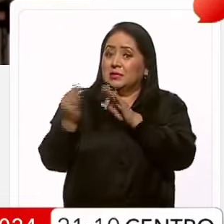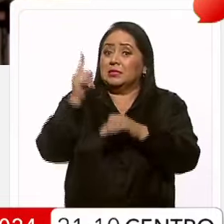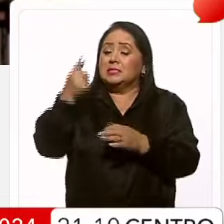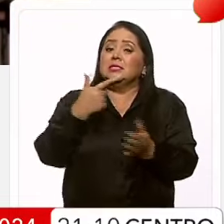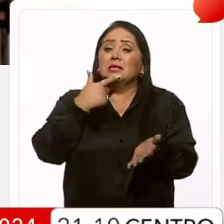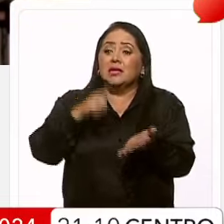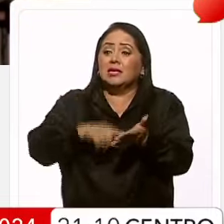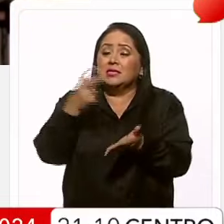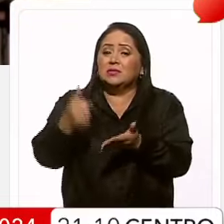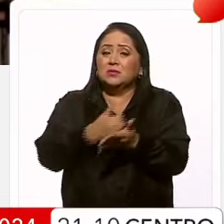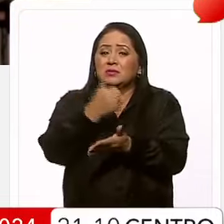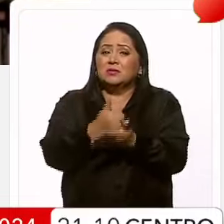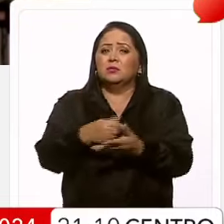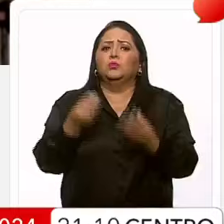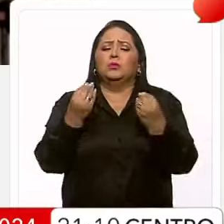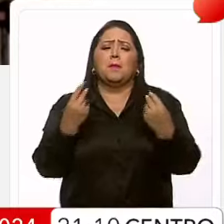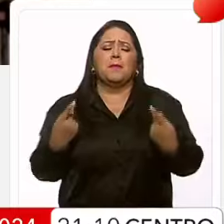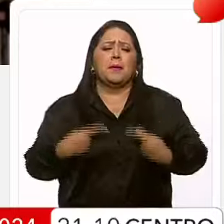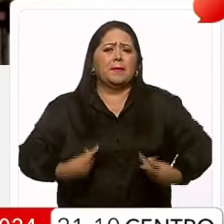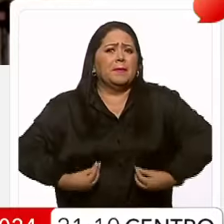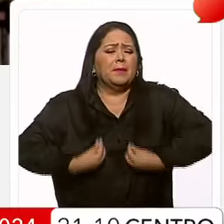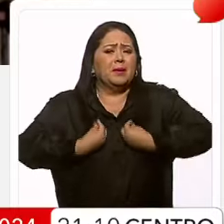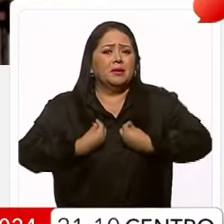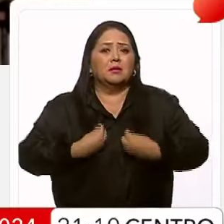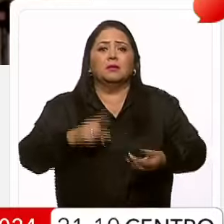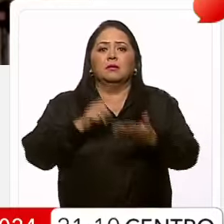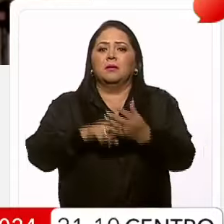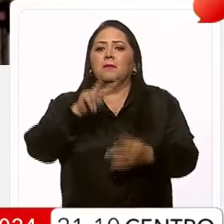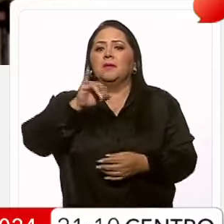Celaya es una ciudad de medio millón de habitantes,